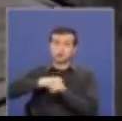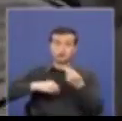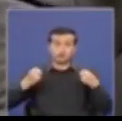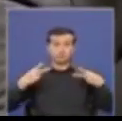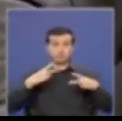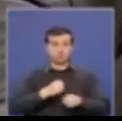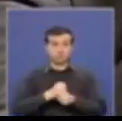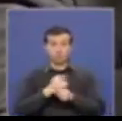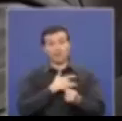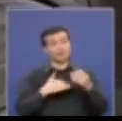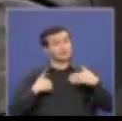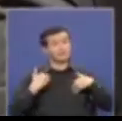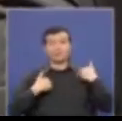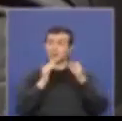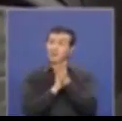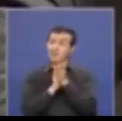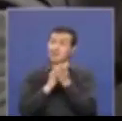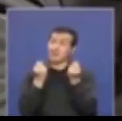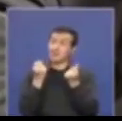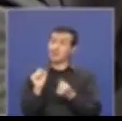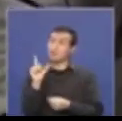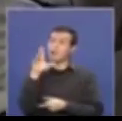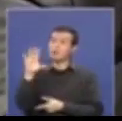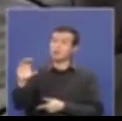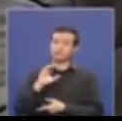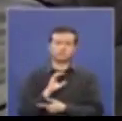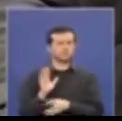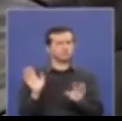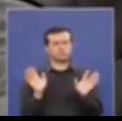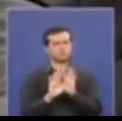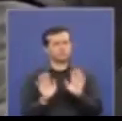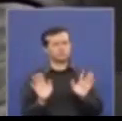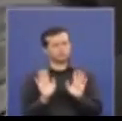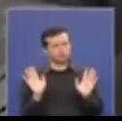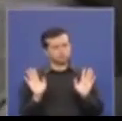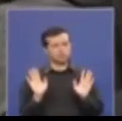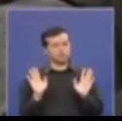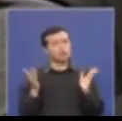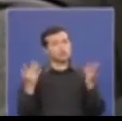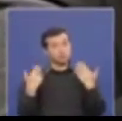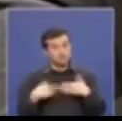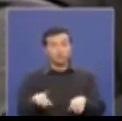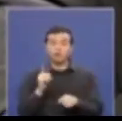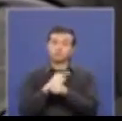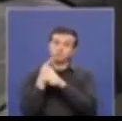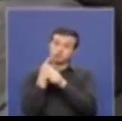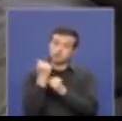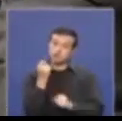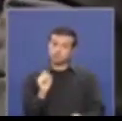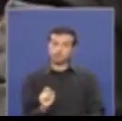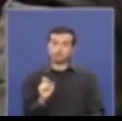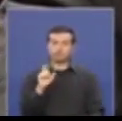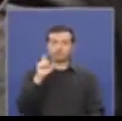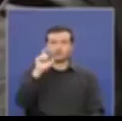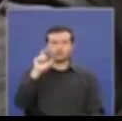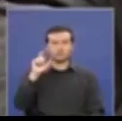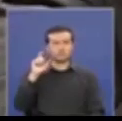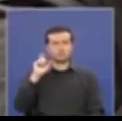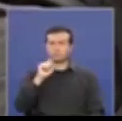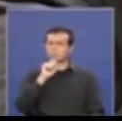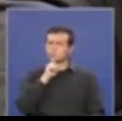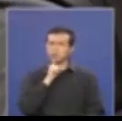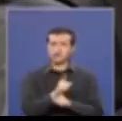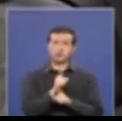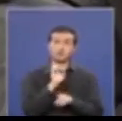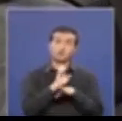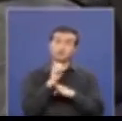lo cual no es que estamos contentos tampoco de que pero como se han apreciado los DRUF, valen muchísimo más de lo que le